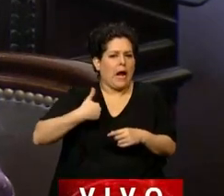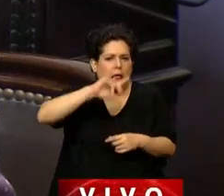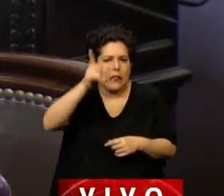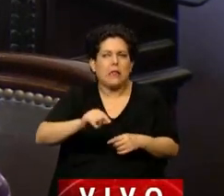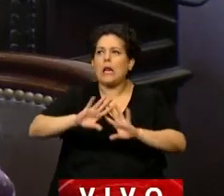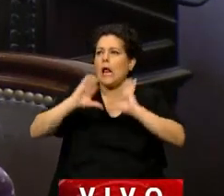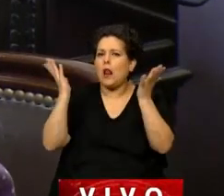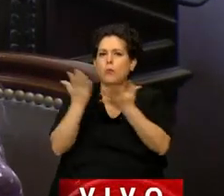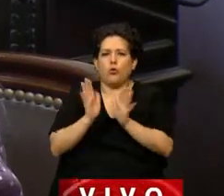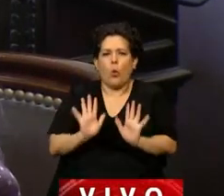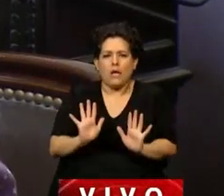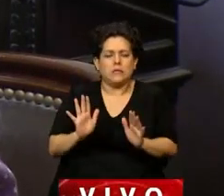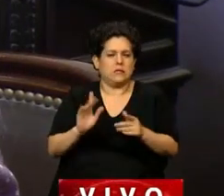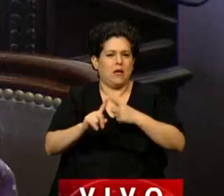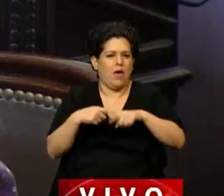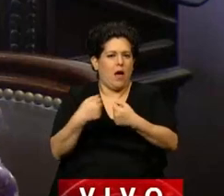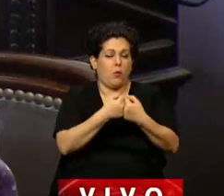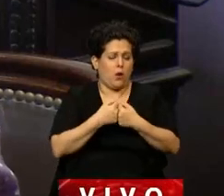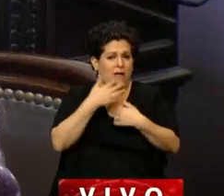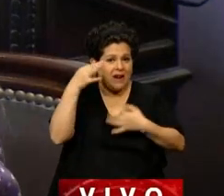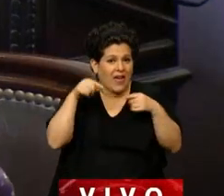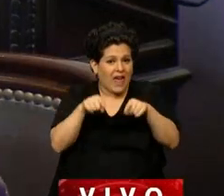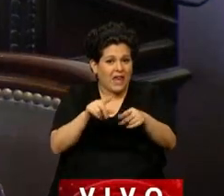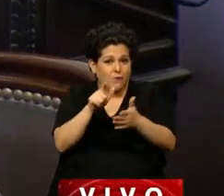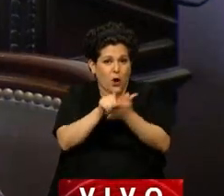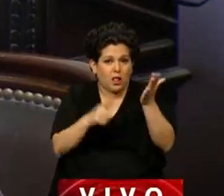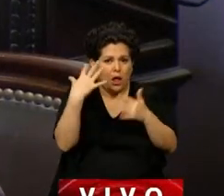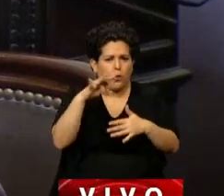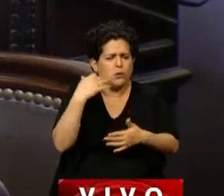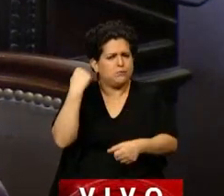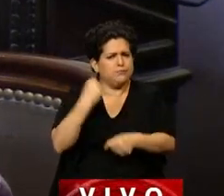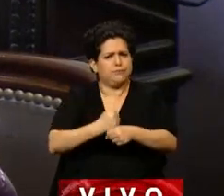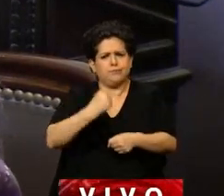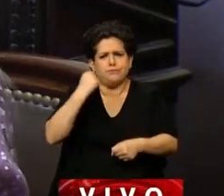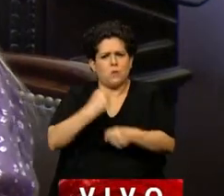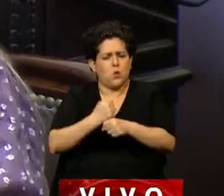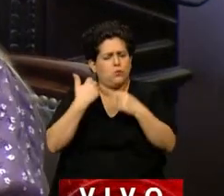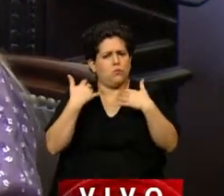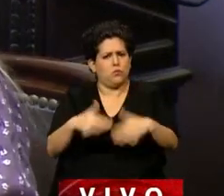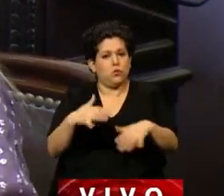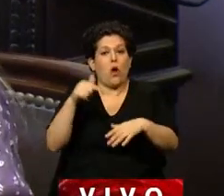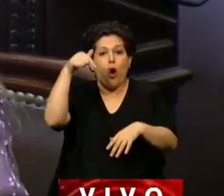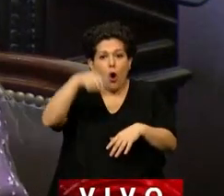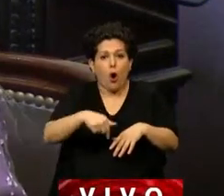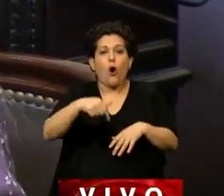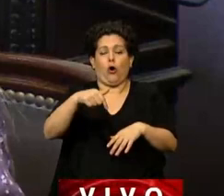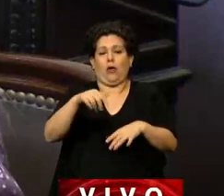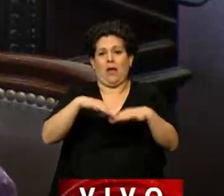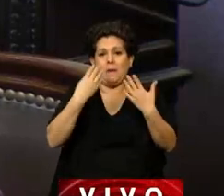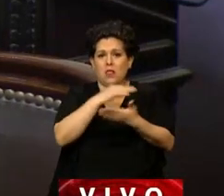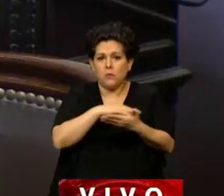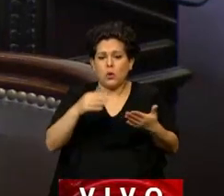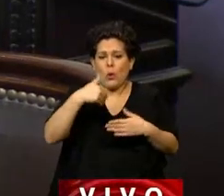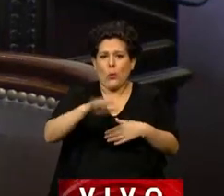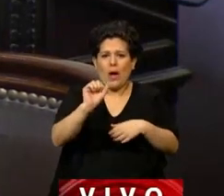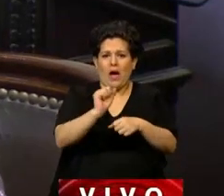y por lo tanto esto nos va a demandar un trabajo muy, muy intenso que hoy esta Cámara, aprobando lo que vamos a